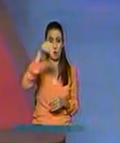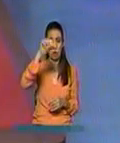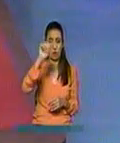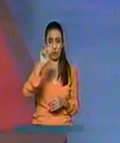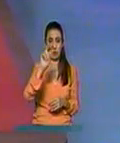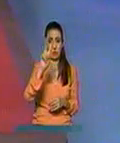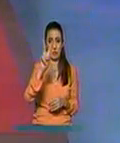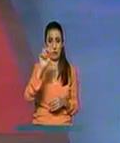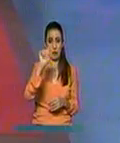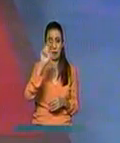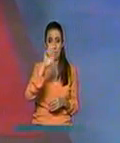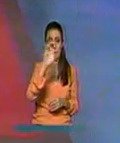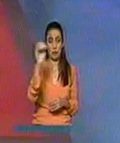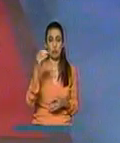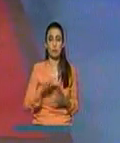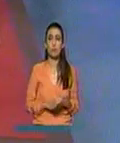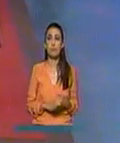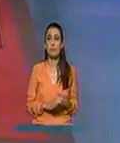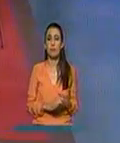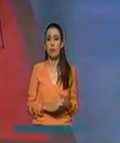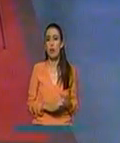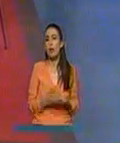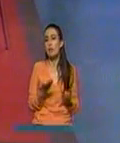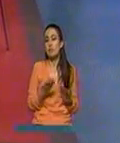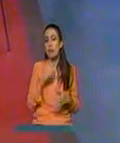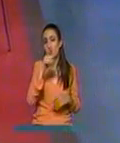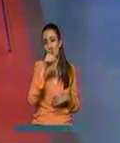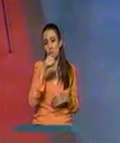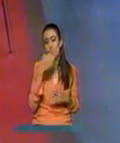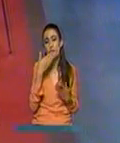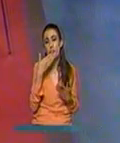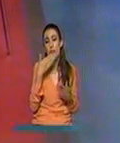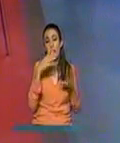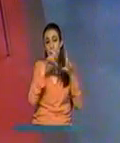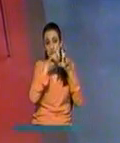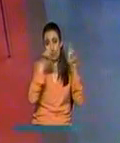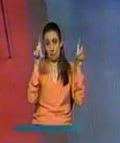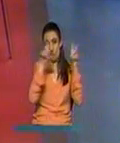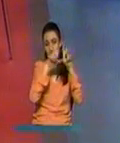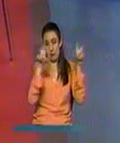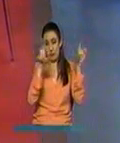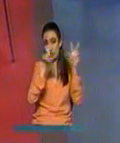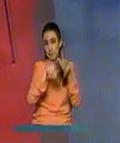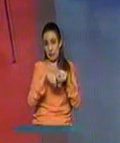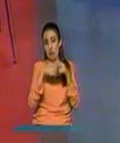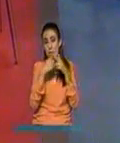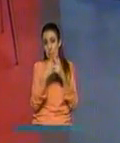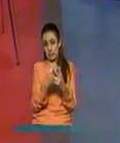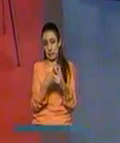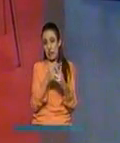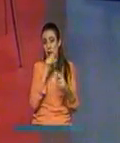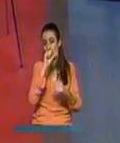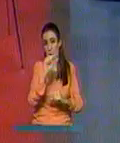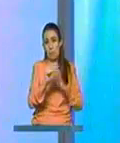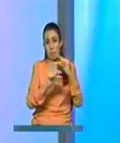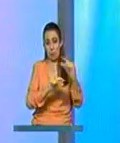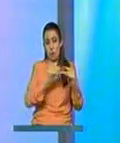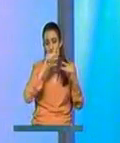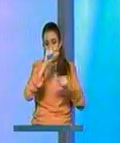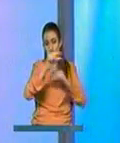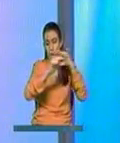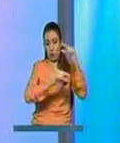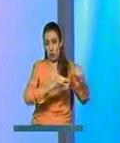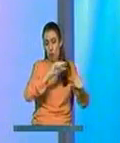Ecuador. Bueno, ¿cuán difícil ha sido para las empresas y los emprendimientos artesanales cerveceros poder crecer